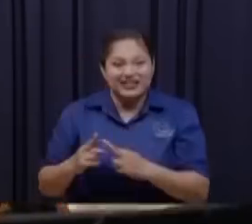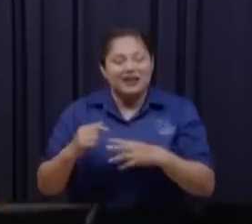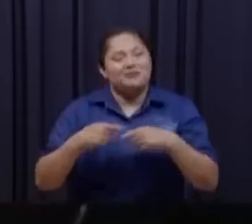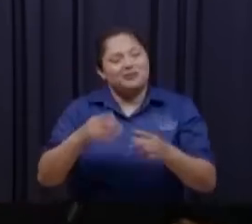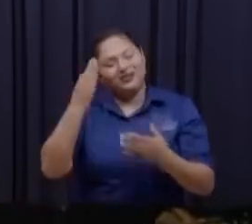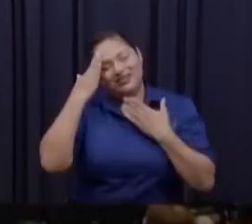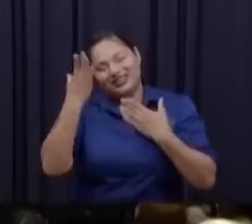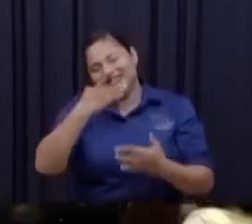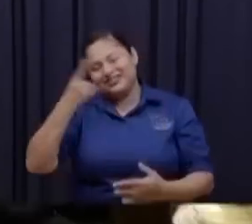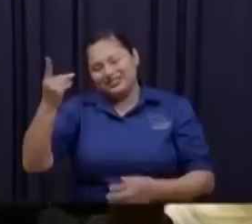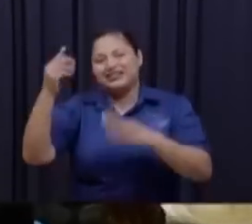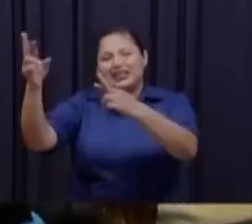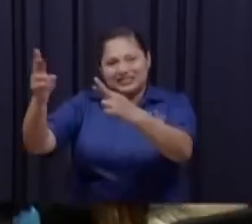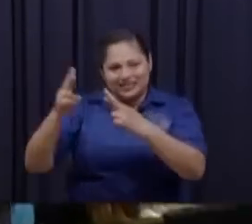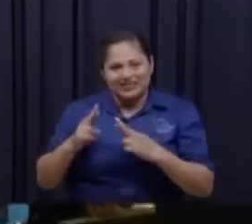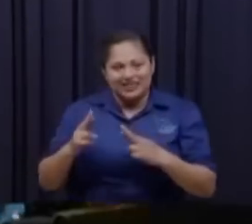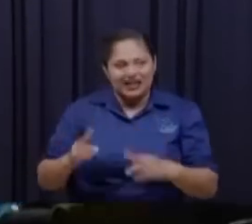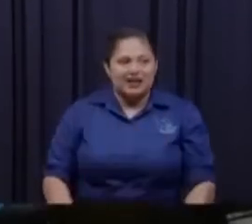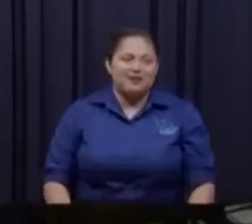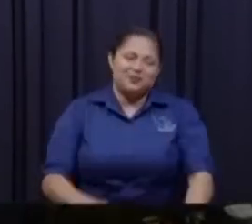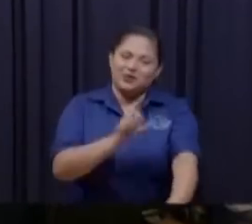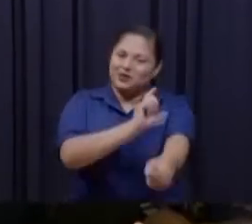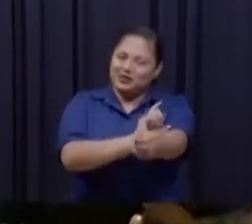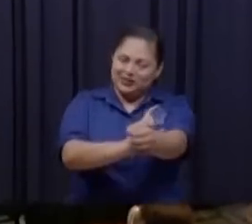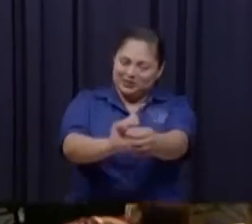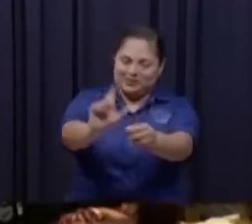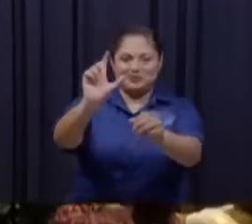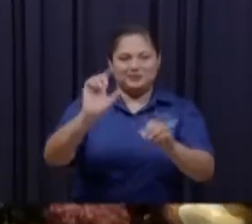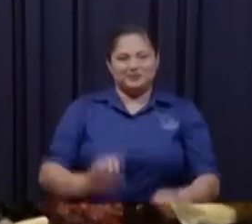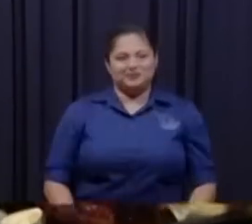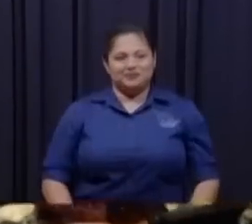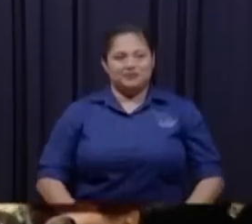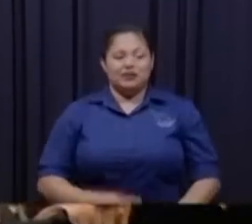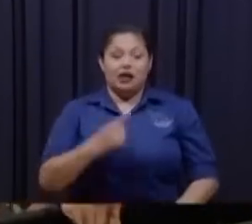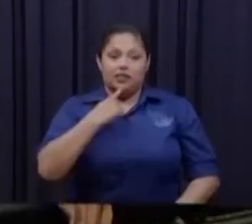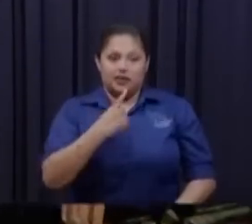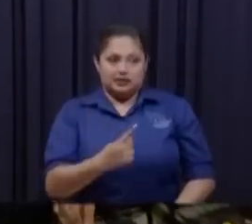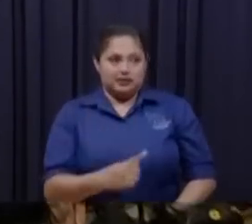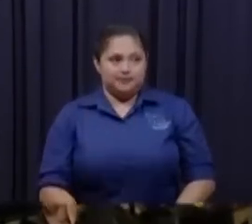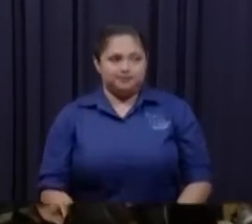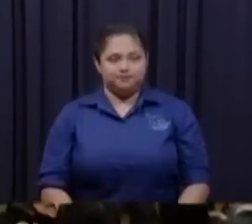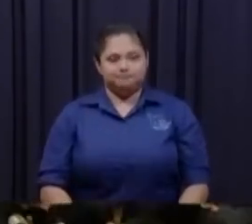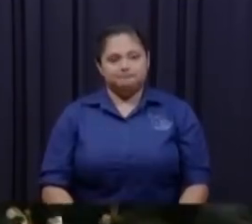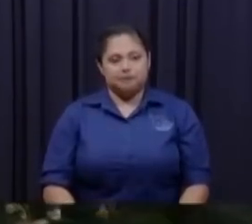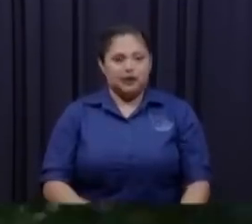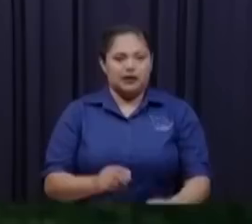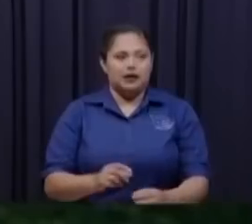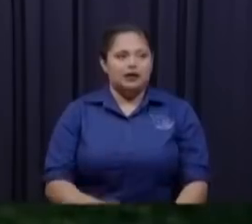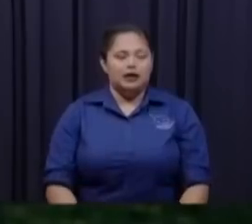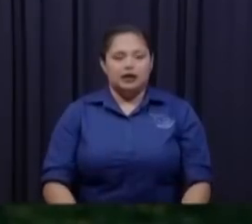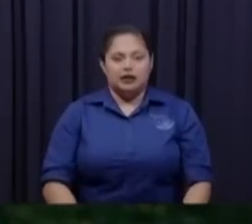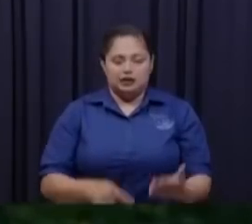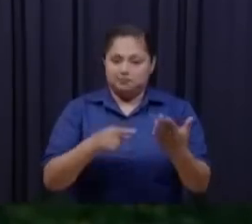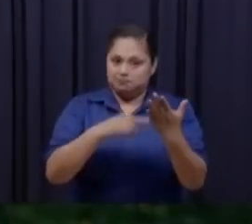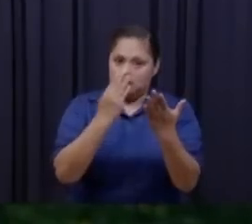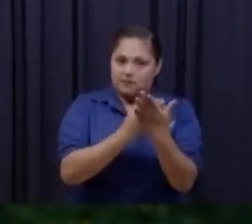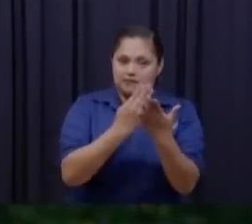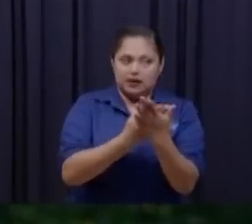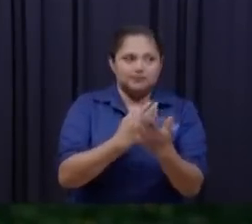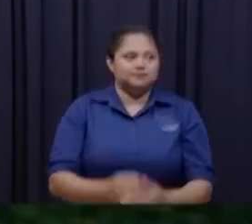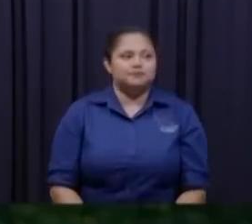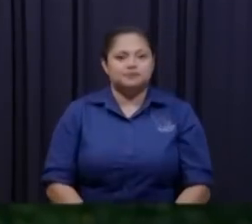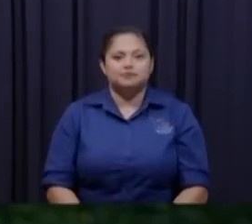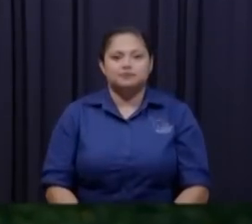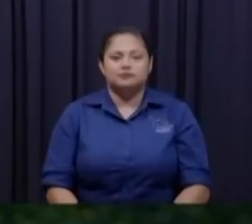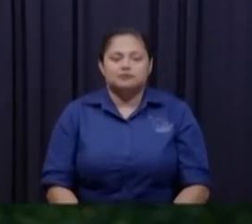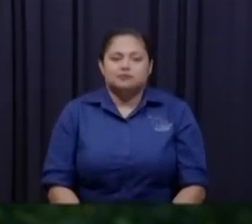recibimos. Bueno, pero sigamos pues. Entonces dice en otras versiones acá, vamos a ver si encuentro.